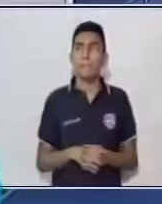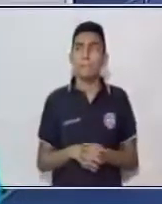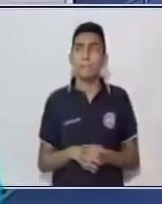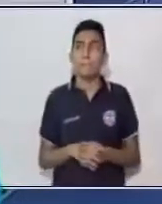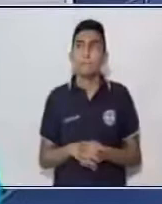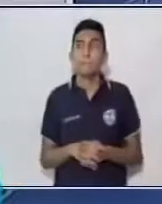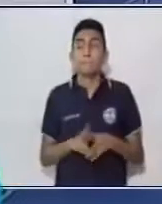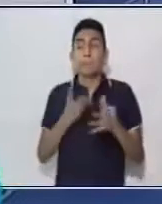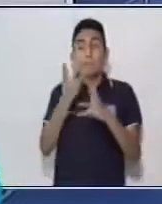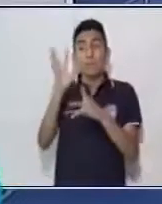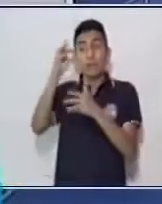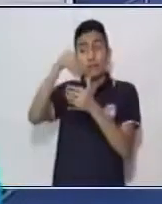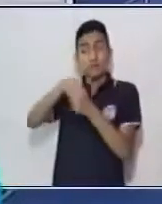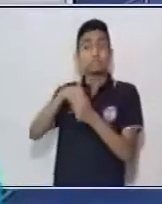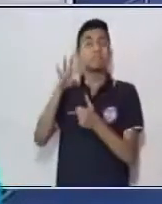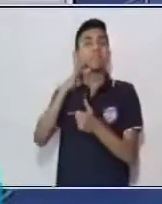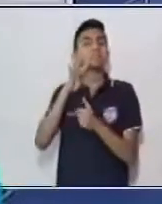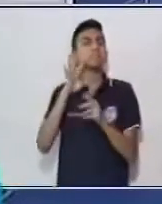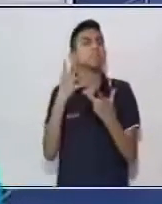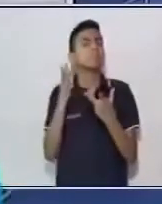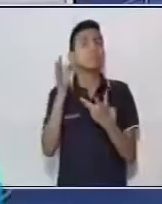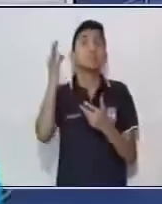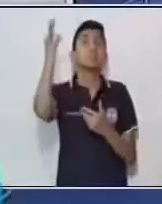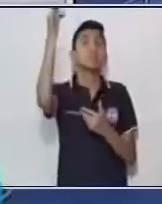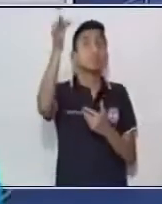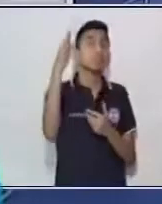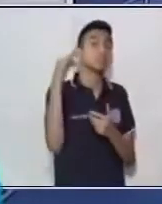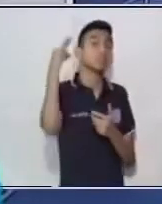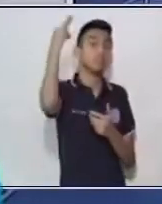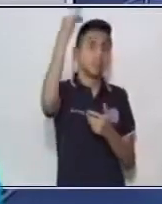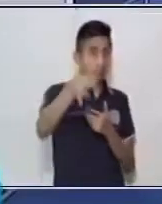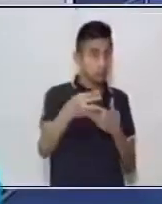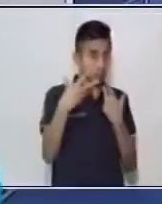Y estamos hablando de un futuro.